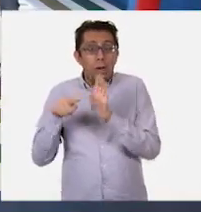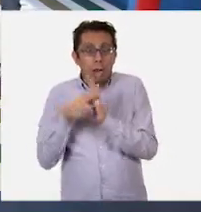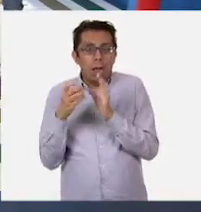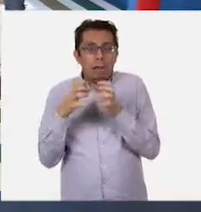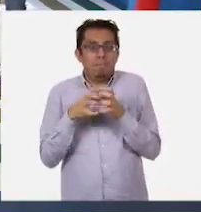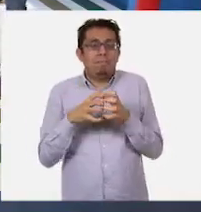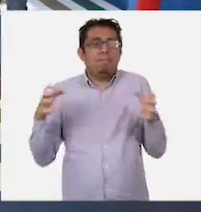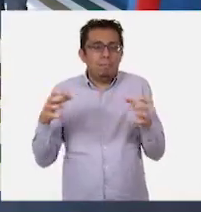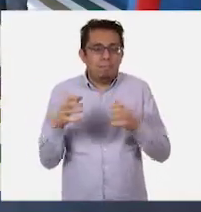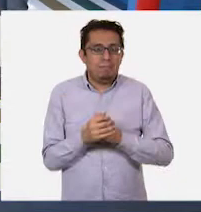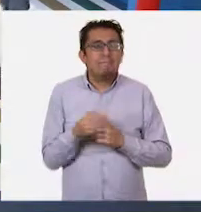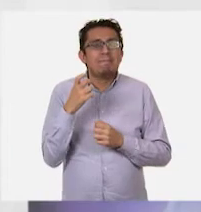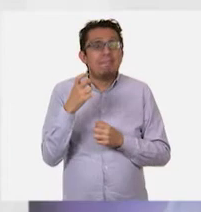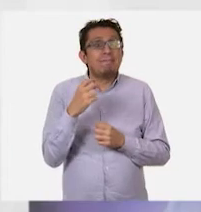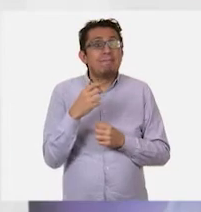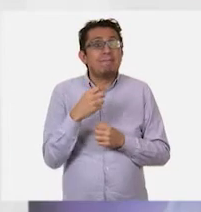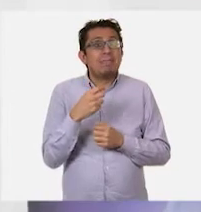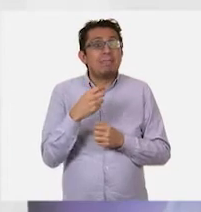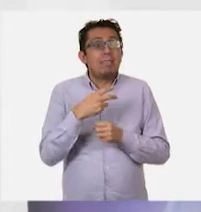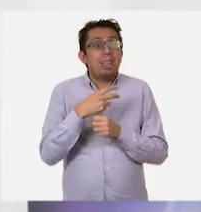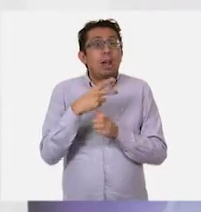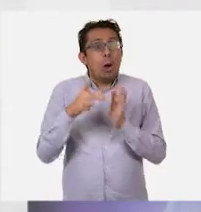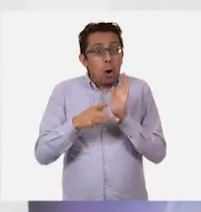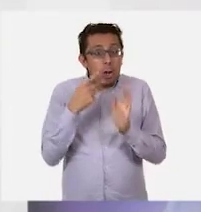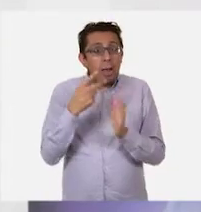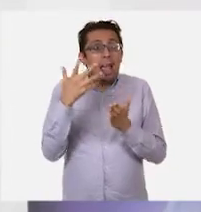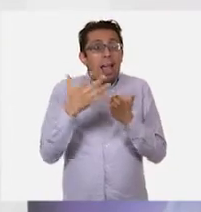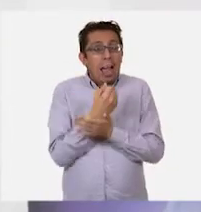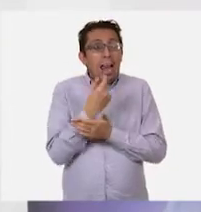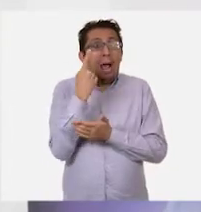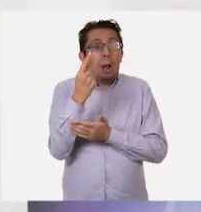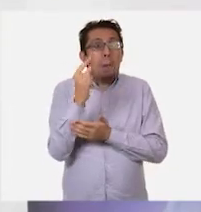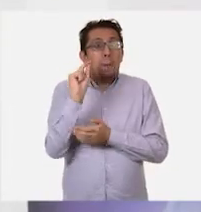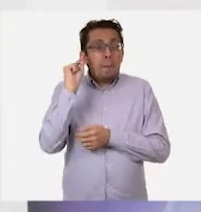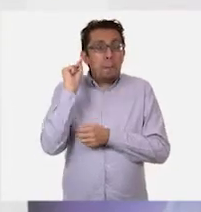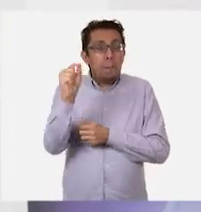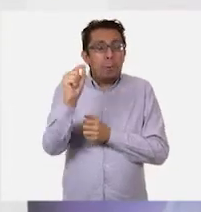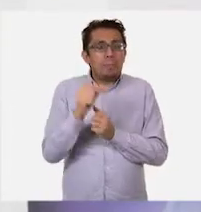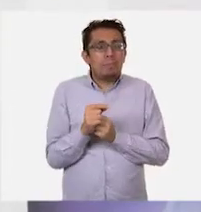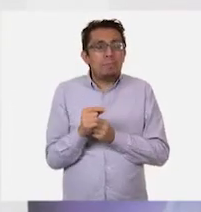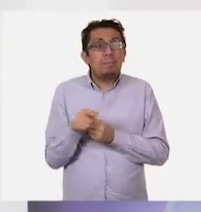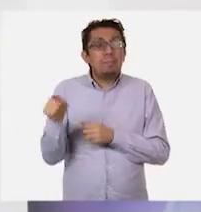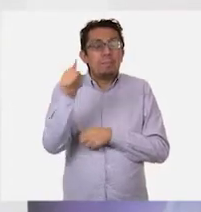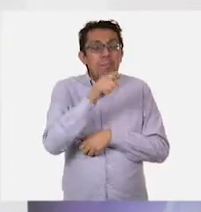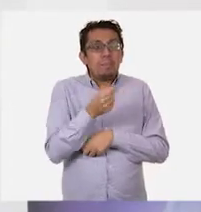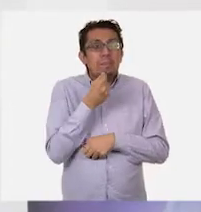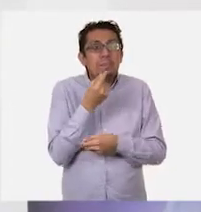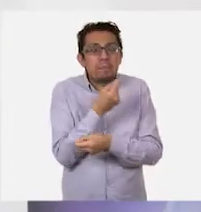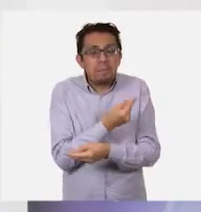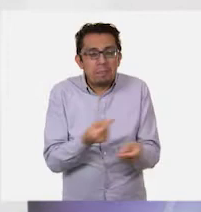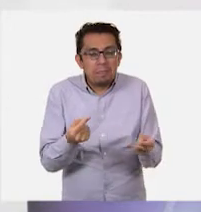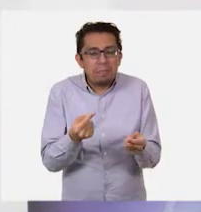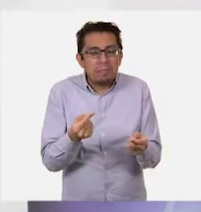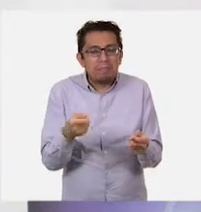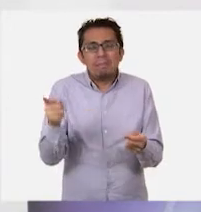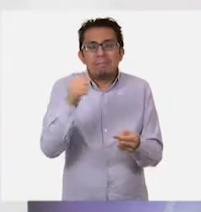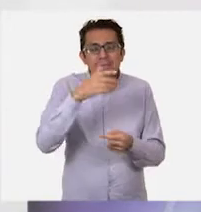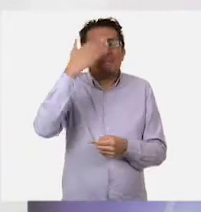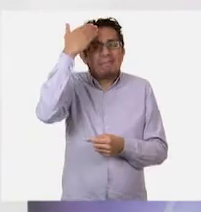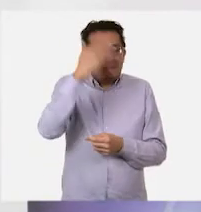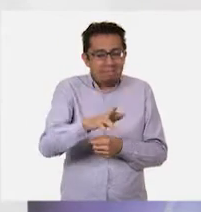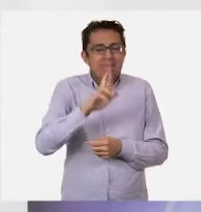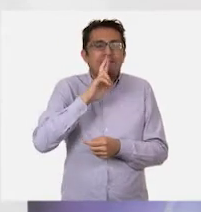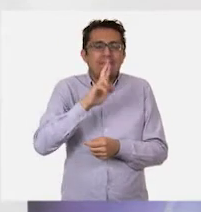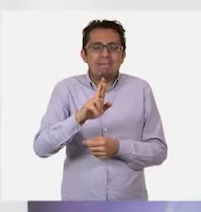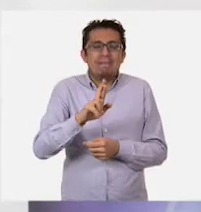punto. Aquí está. Alcancé a escuchar muy bien también allá a las niñas y niños que sabían la